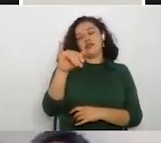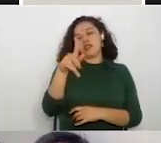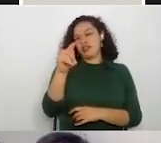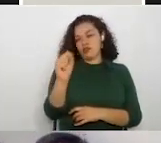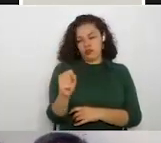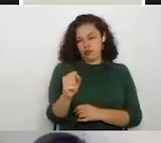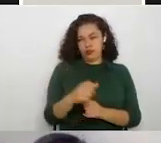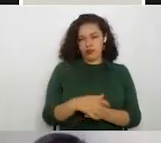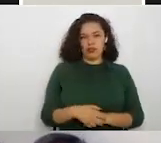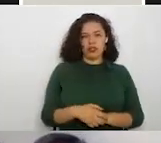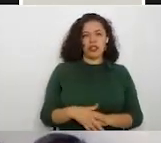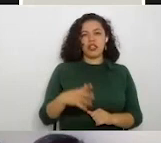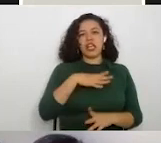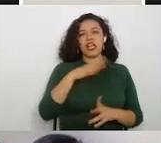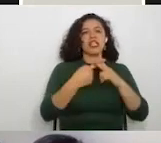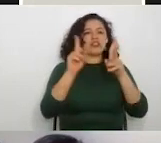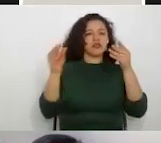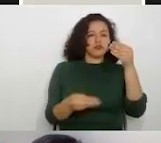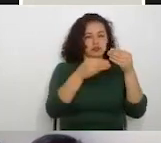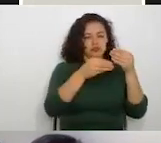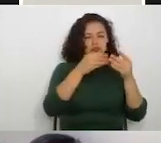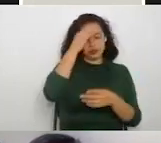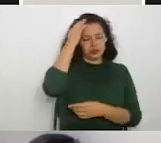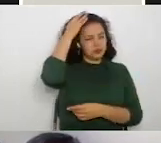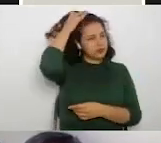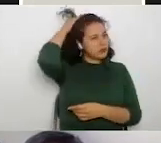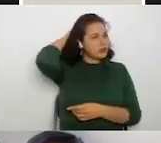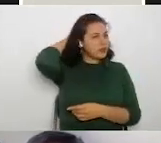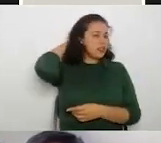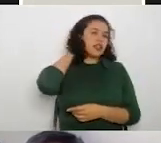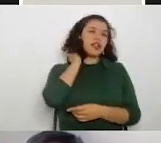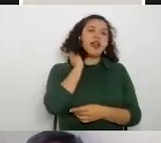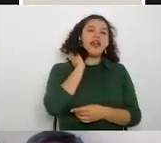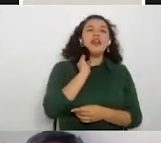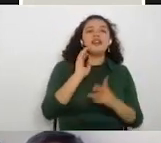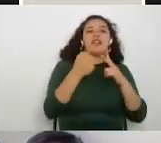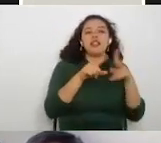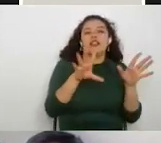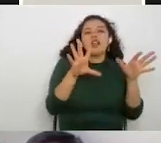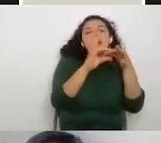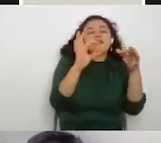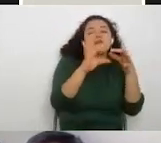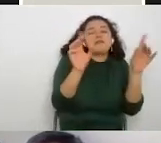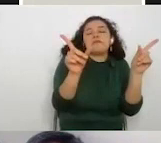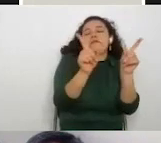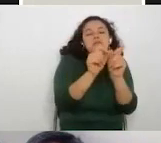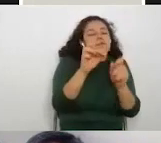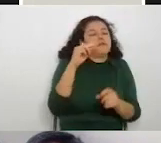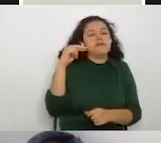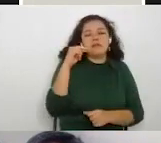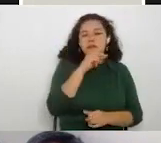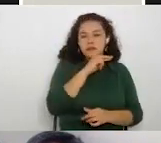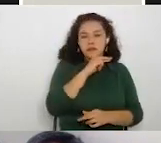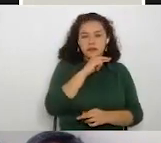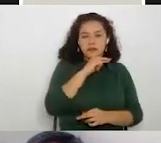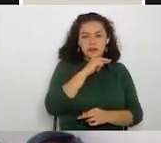apartado que es una introducción, y esta introducción pues se refiere a una explicación de lo que